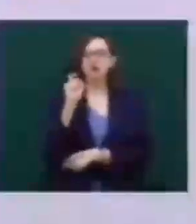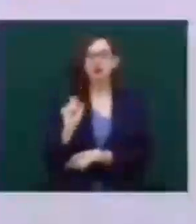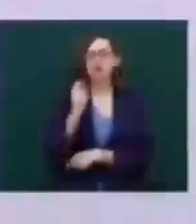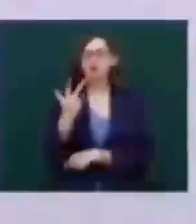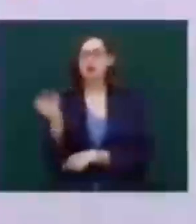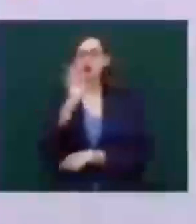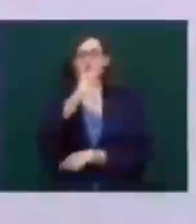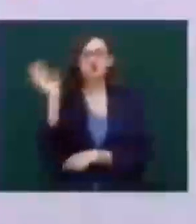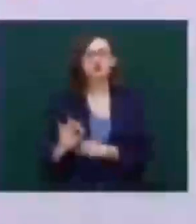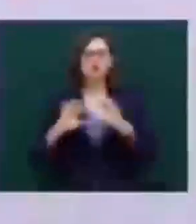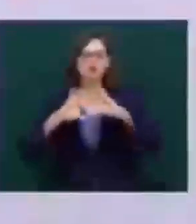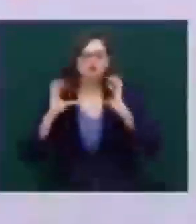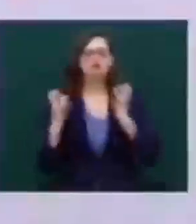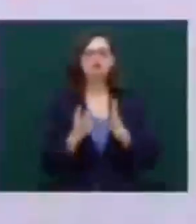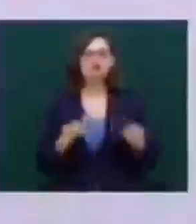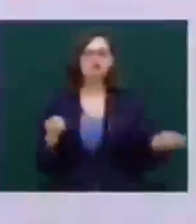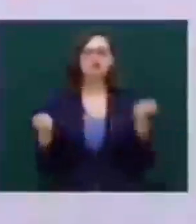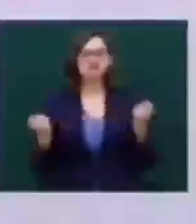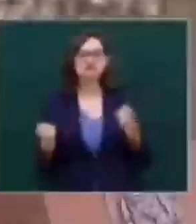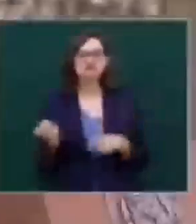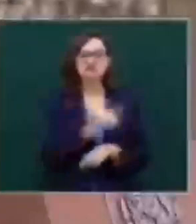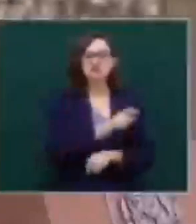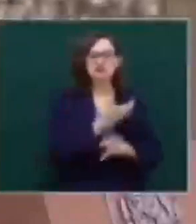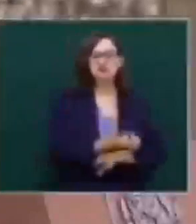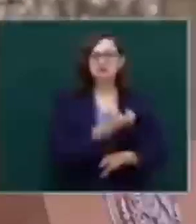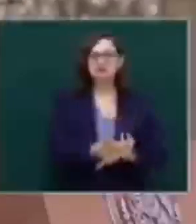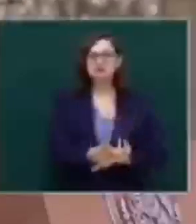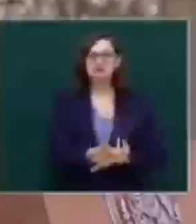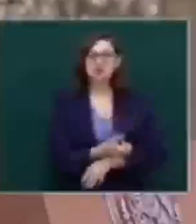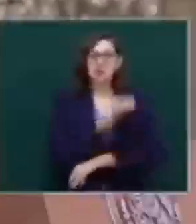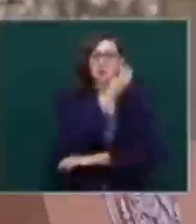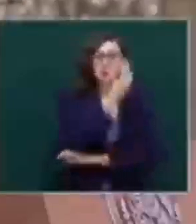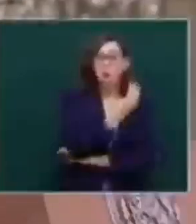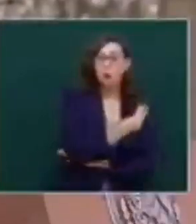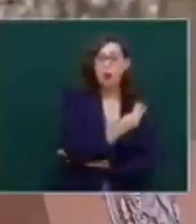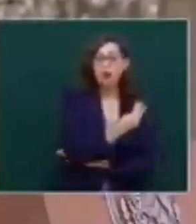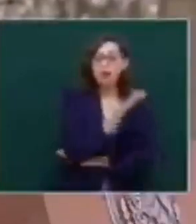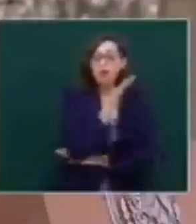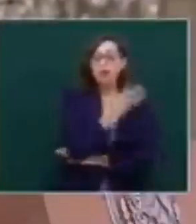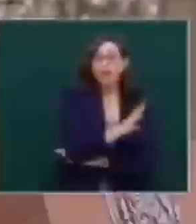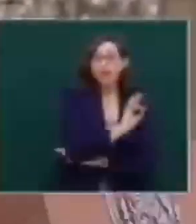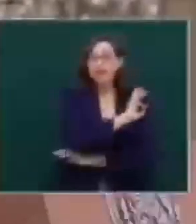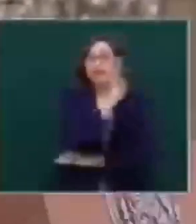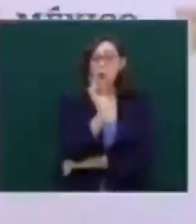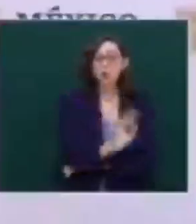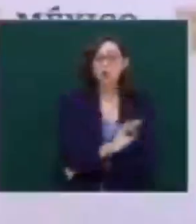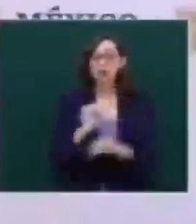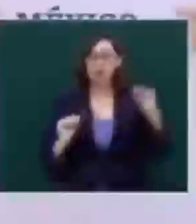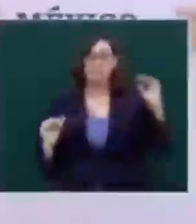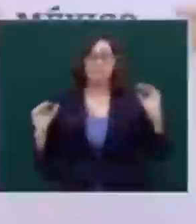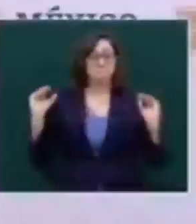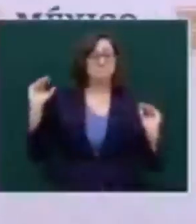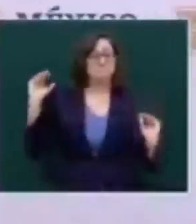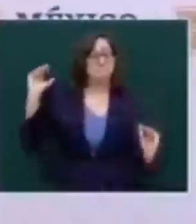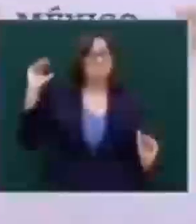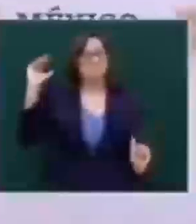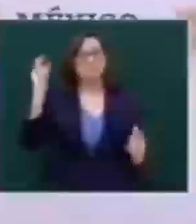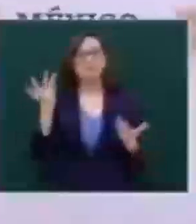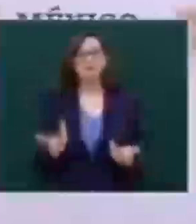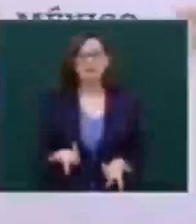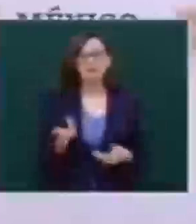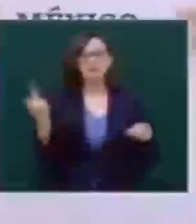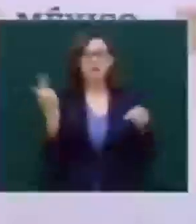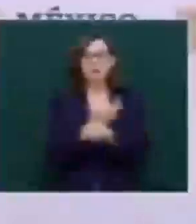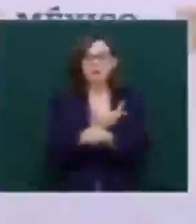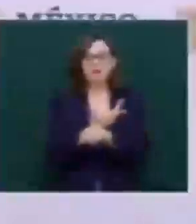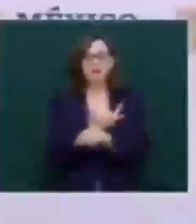64.8% del mercado mundial y Estados Unidos entre el 4 y 10%, lo cual, insisto, además